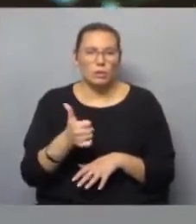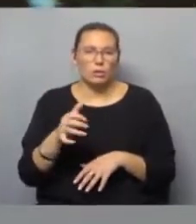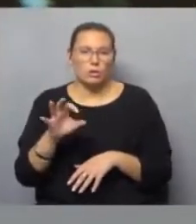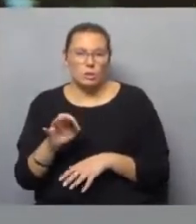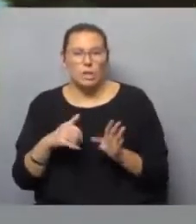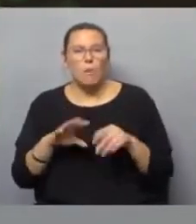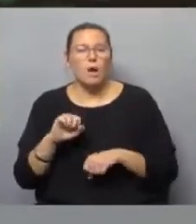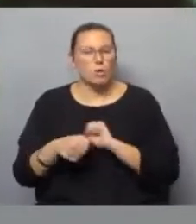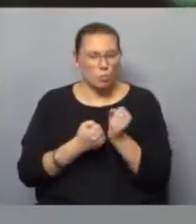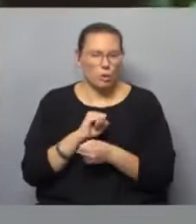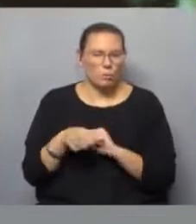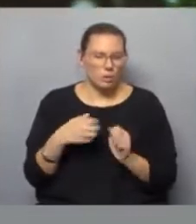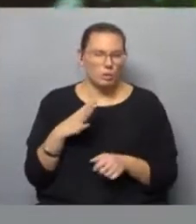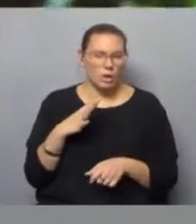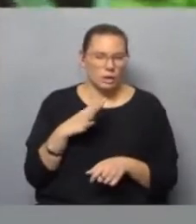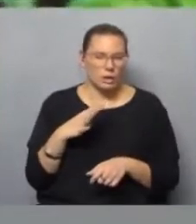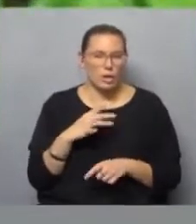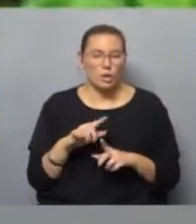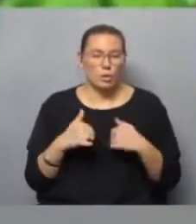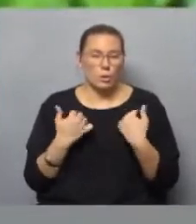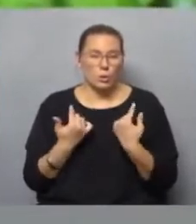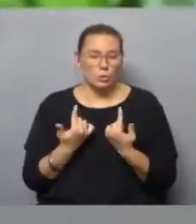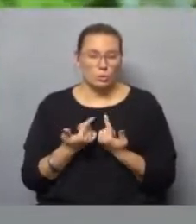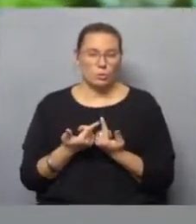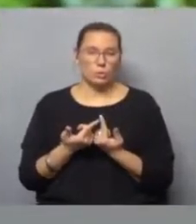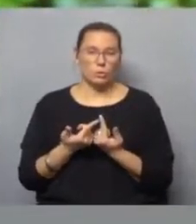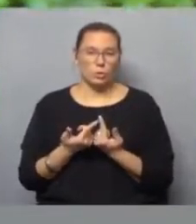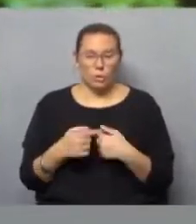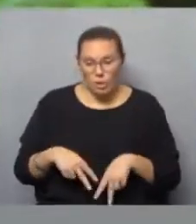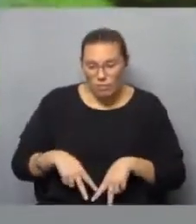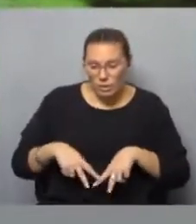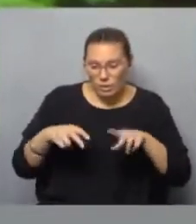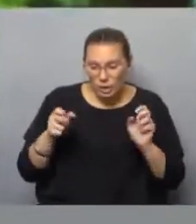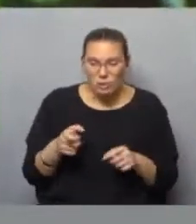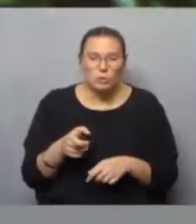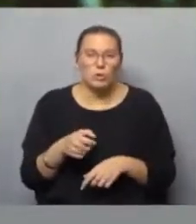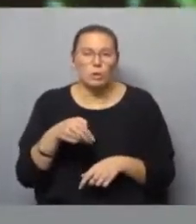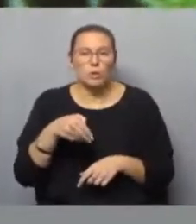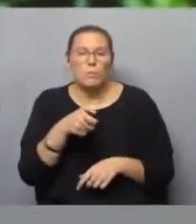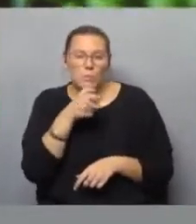movimiento datado, digamos, o sea, que nosotros a través del estudio de los minerales y